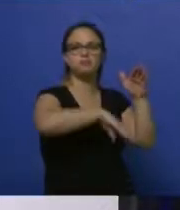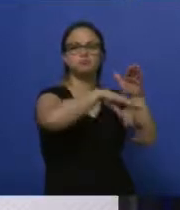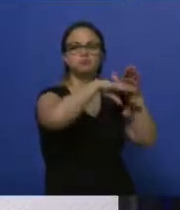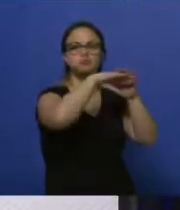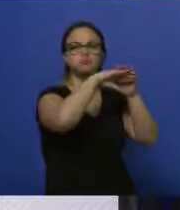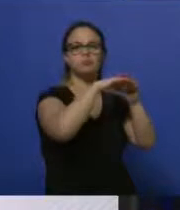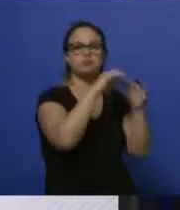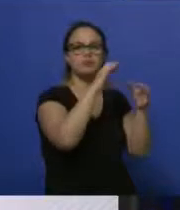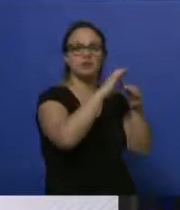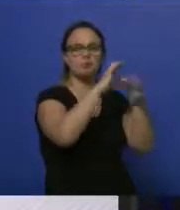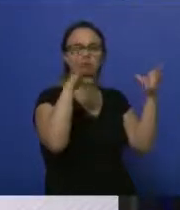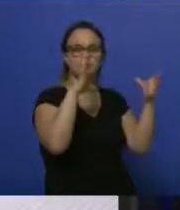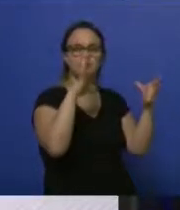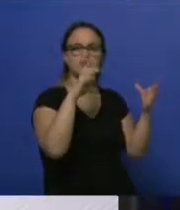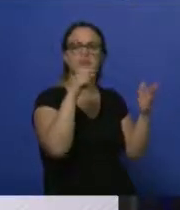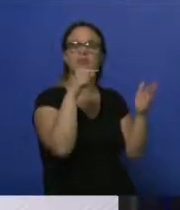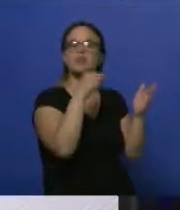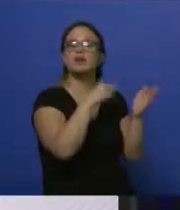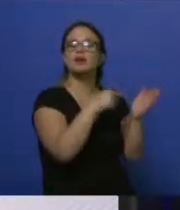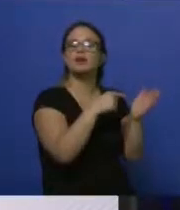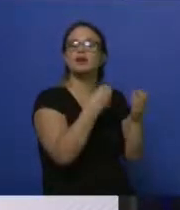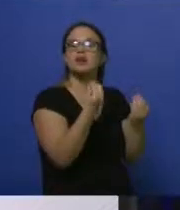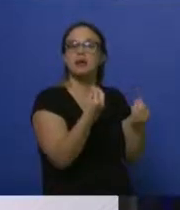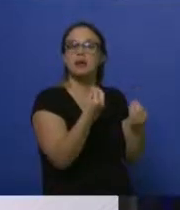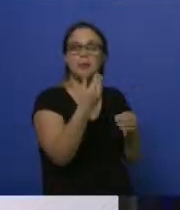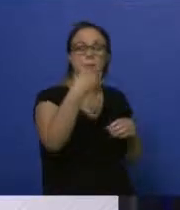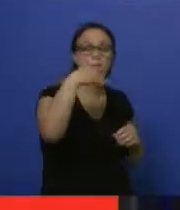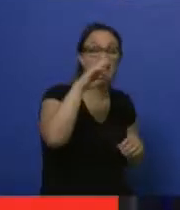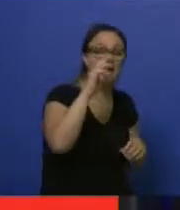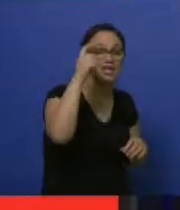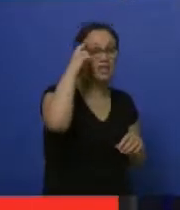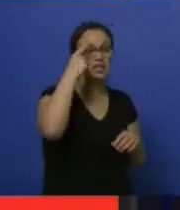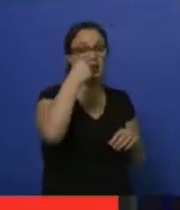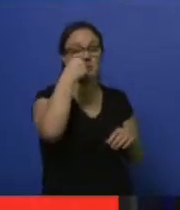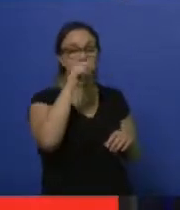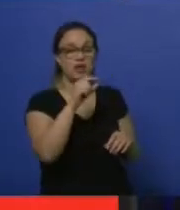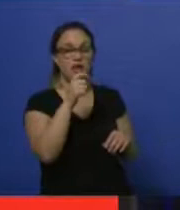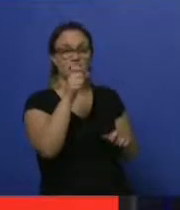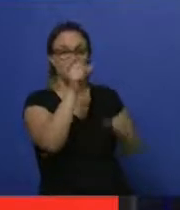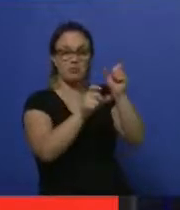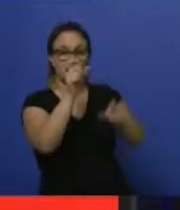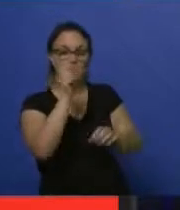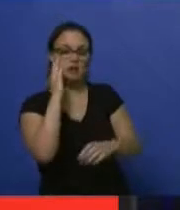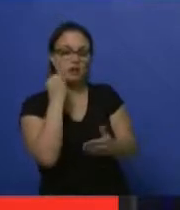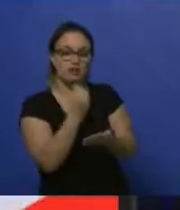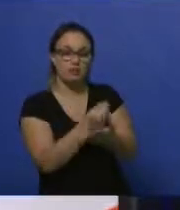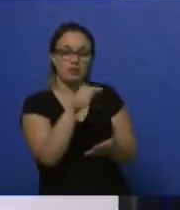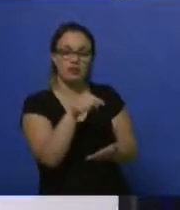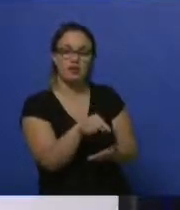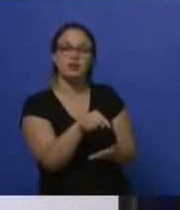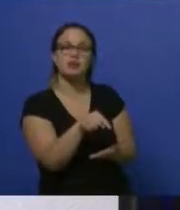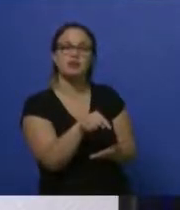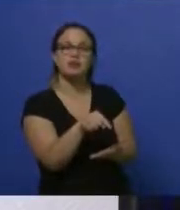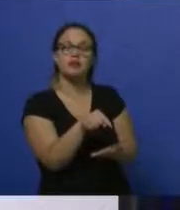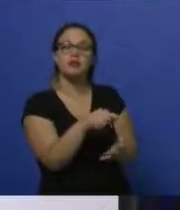era el requisito para poder dictar una Carta Orgánica, tener más de 10.000 habitantes, se las dota de su herramienta máxima de autonomía, que es su propia